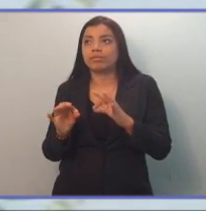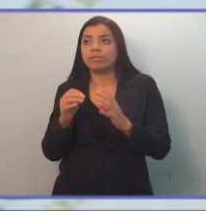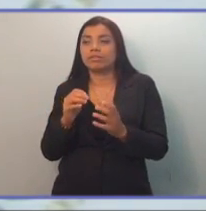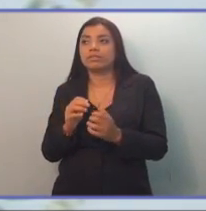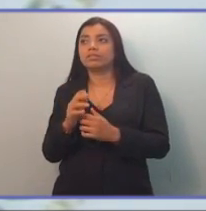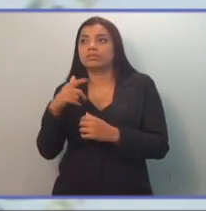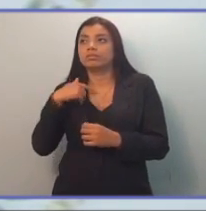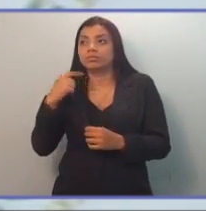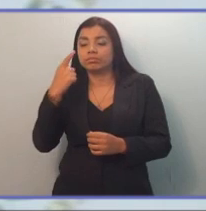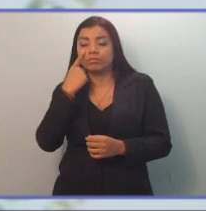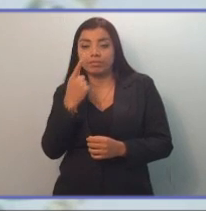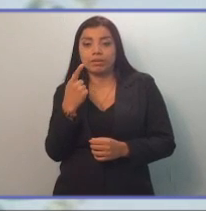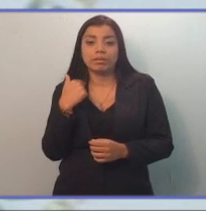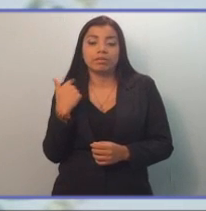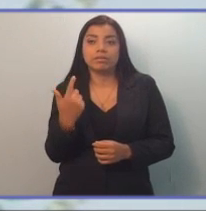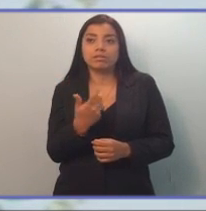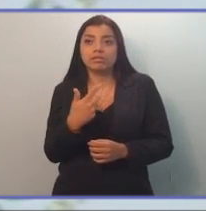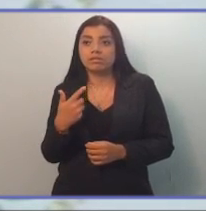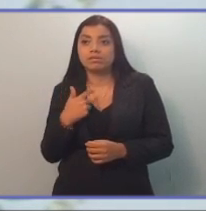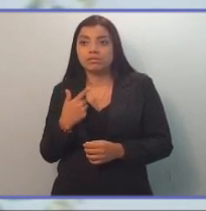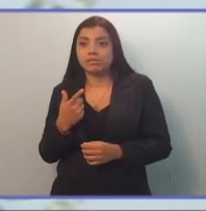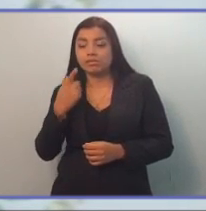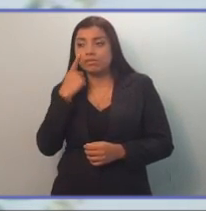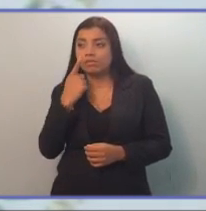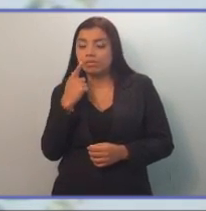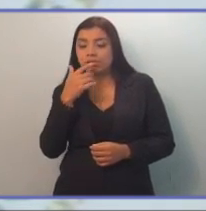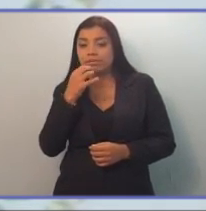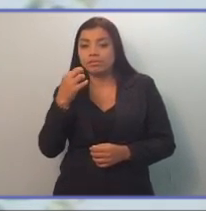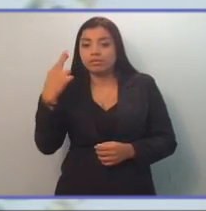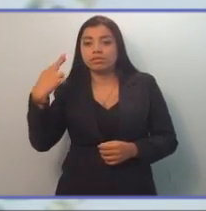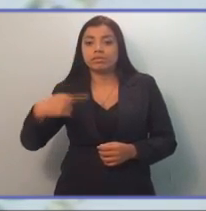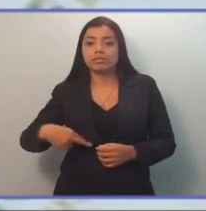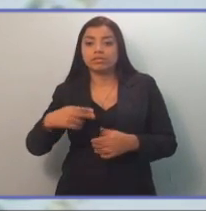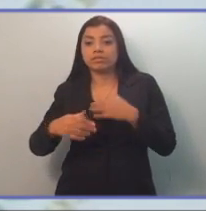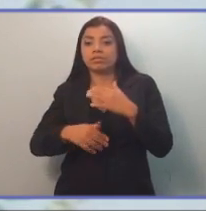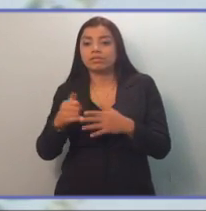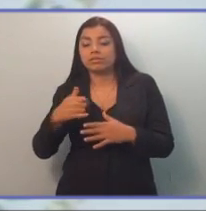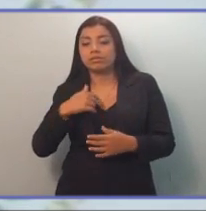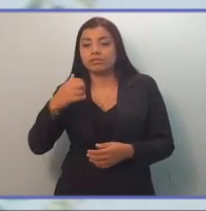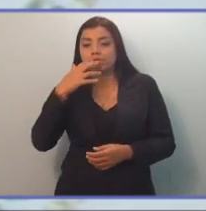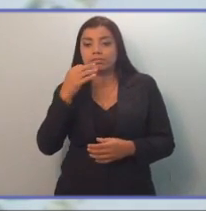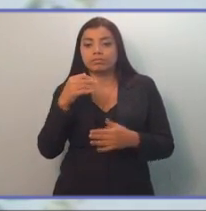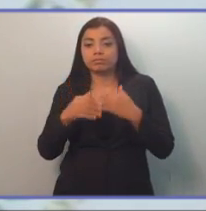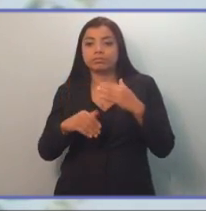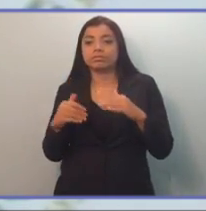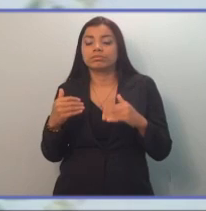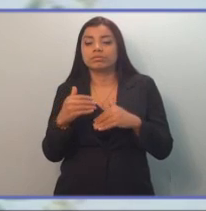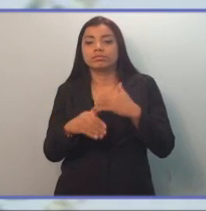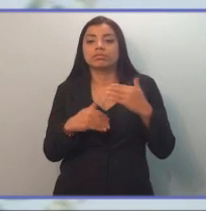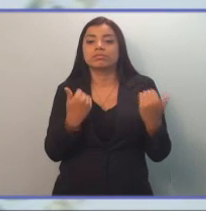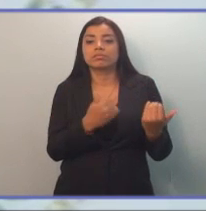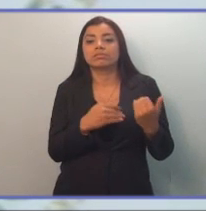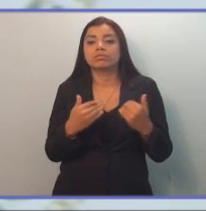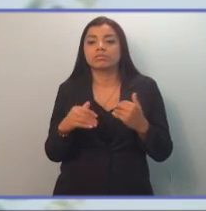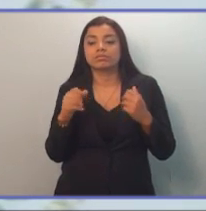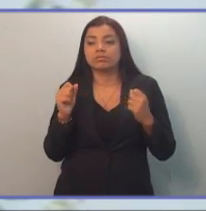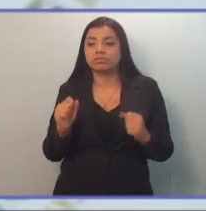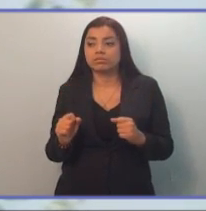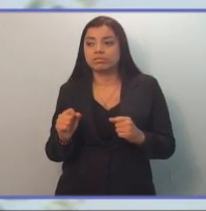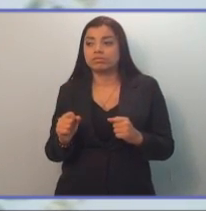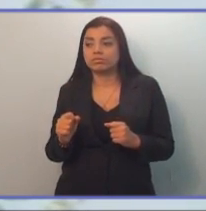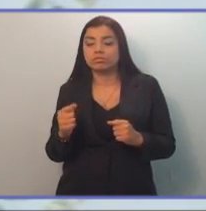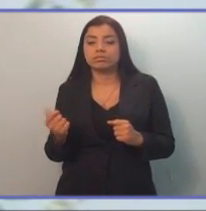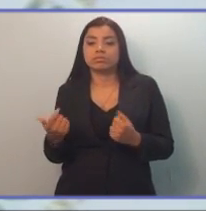como recurso, pero nosotros vemos que la realidad es que es un verdadero proceso, porque igual hay que emplazar